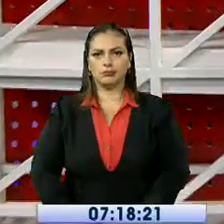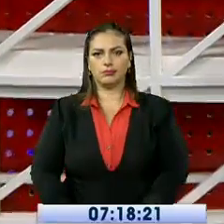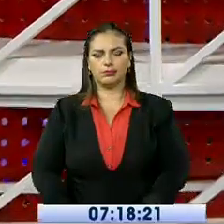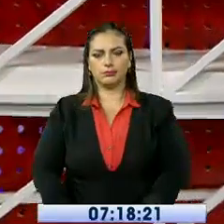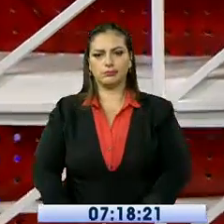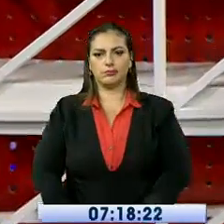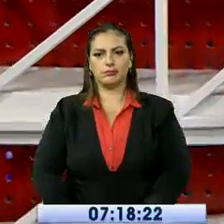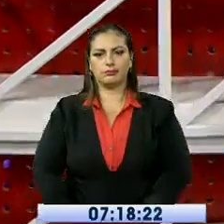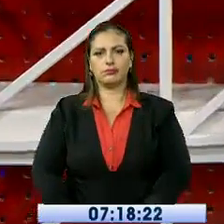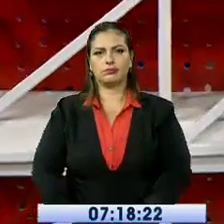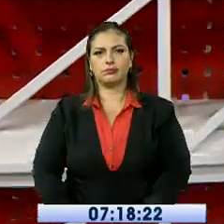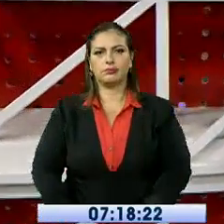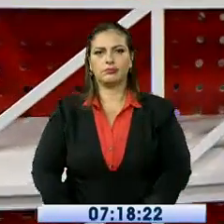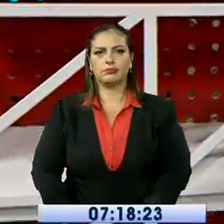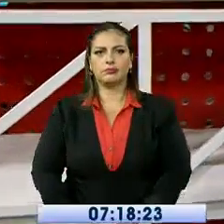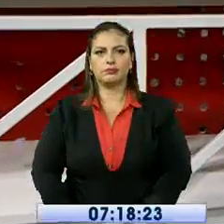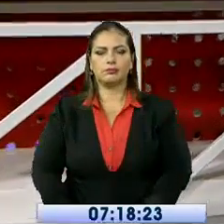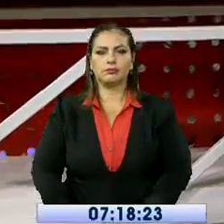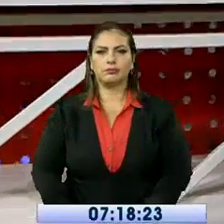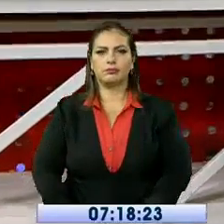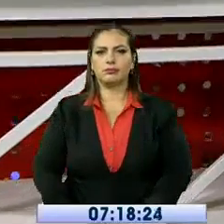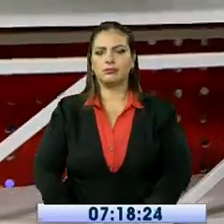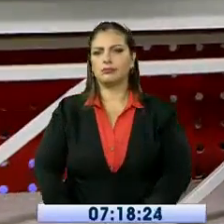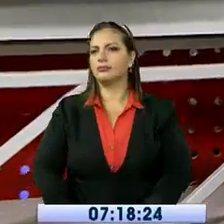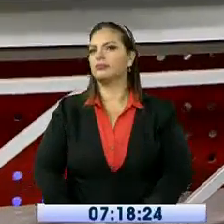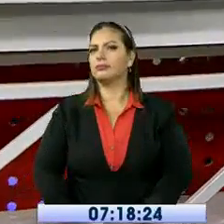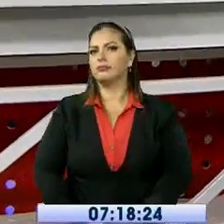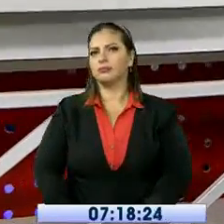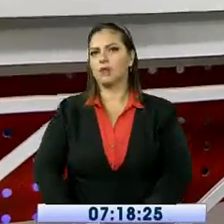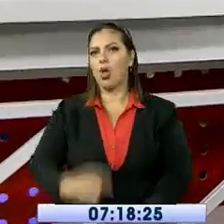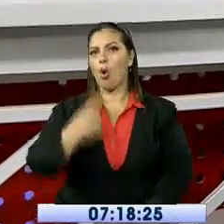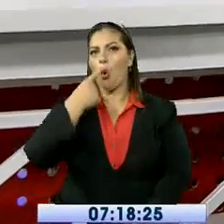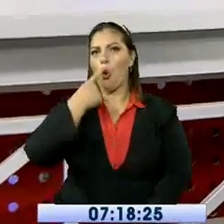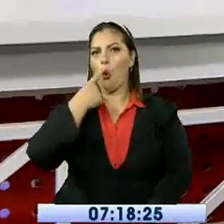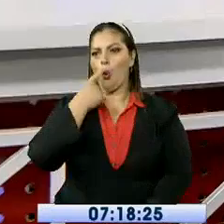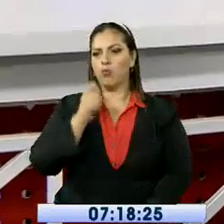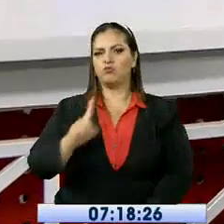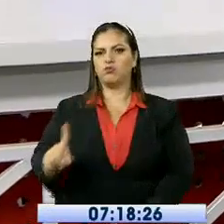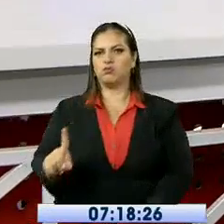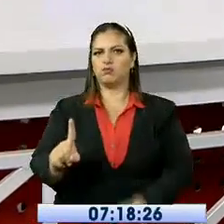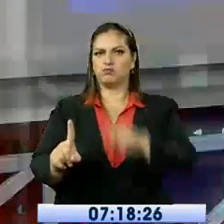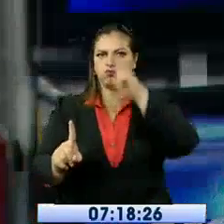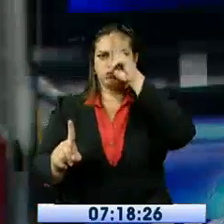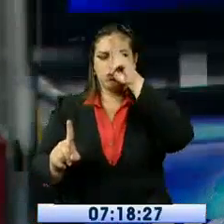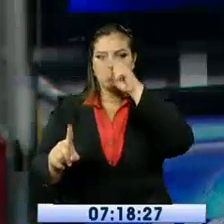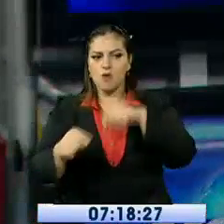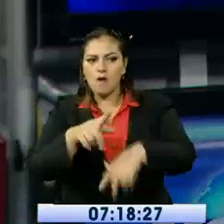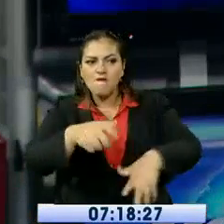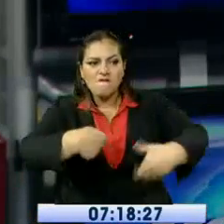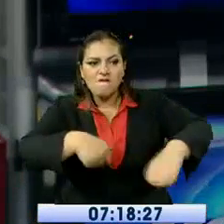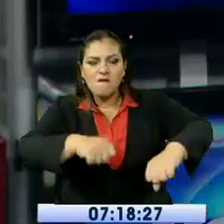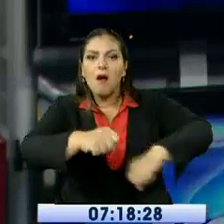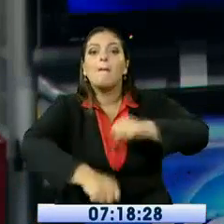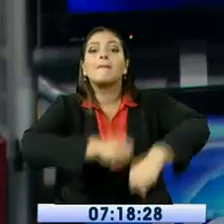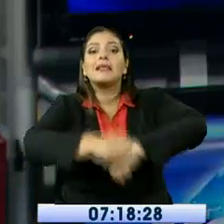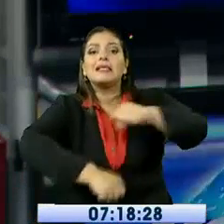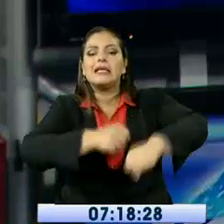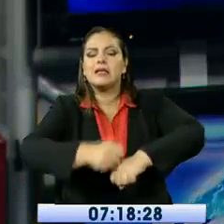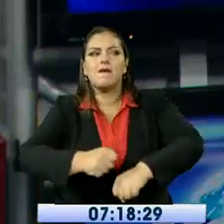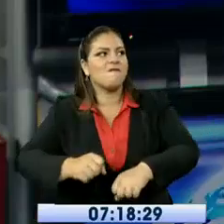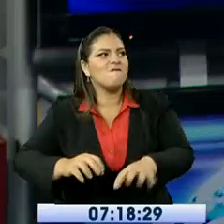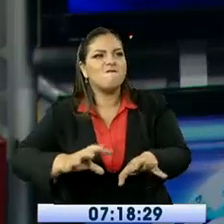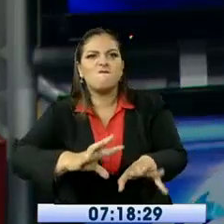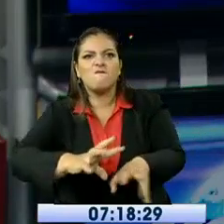La policía detuvo un sujeto que presuntamente intentó robar una bicicleta, esto al sur de Guayaquil. El detenido tenía en su poder un